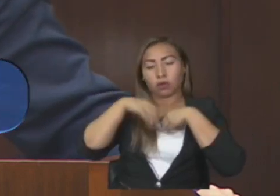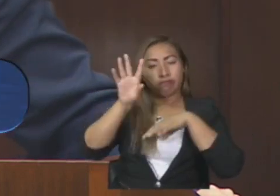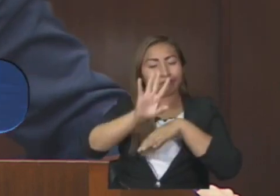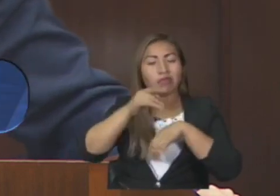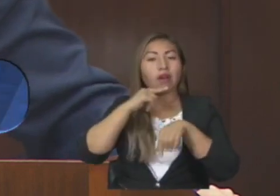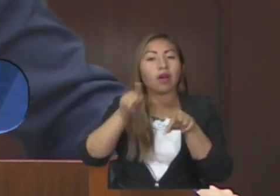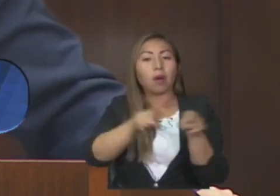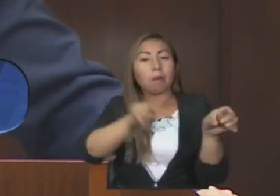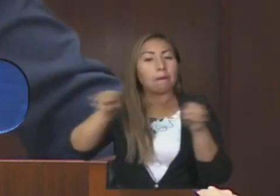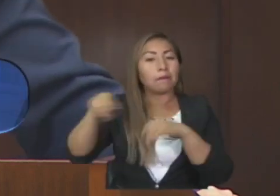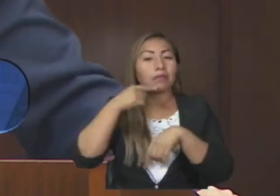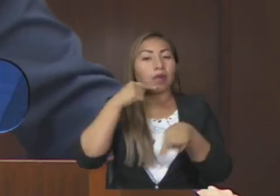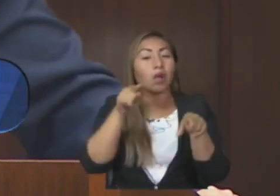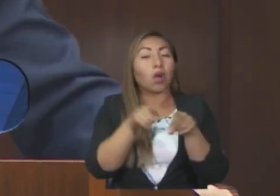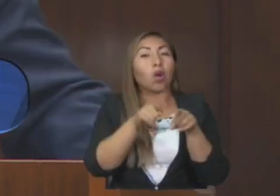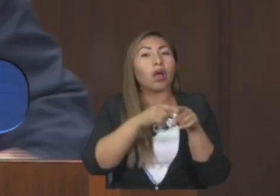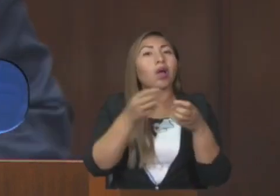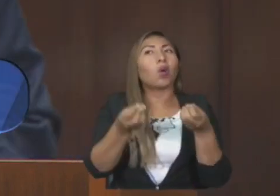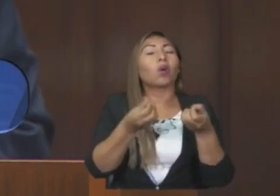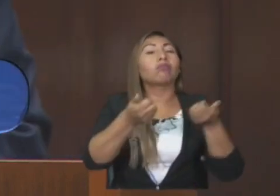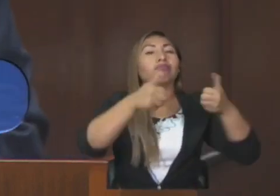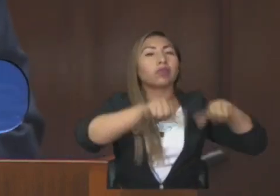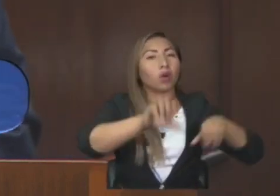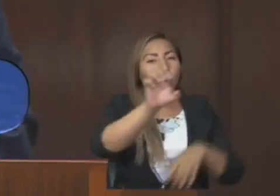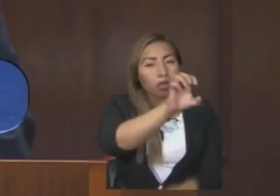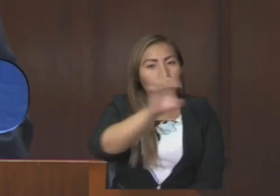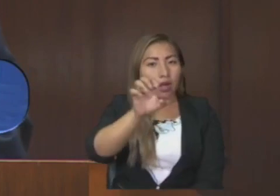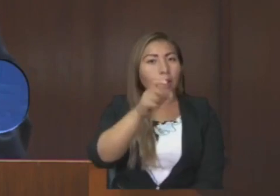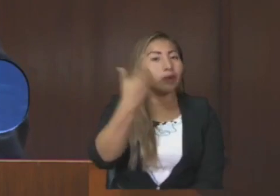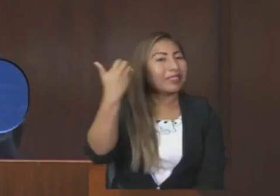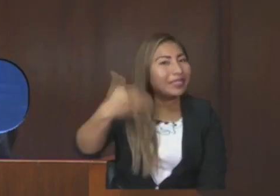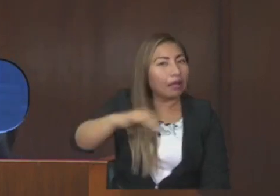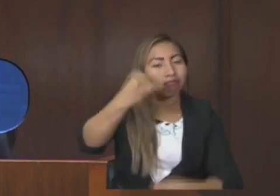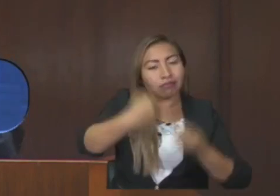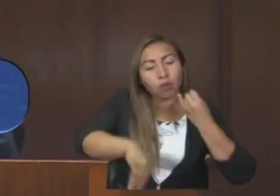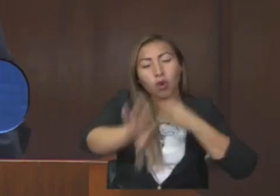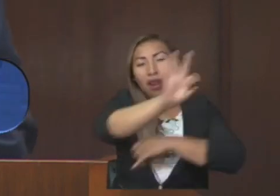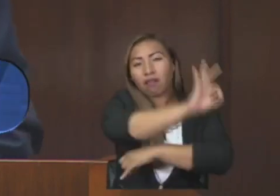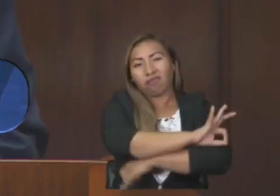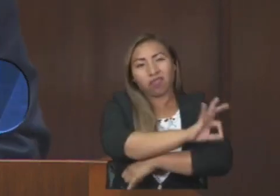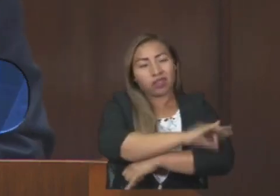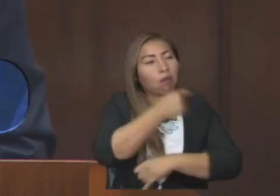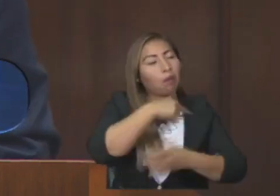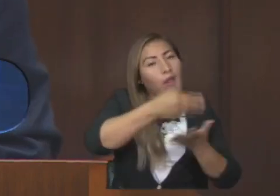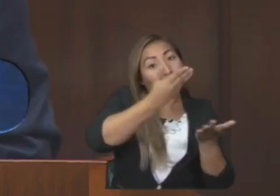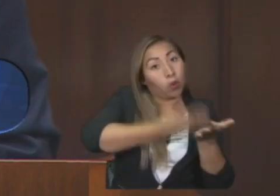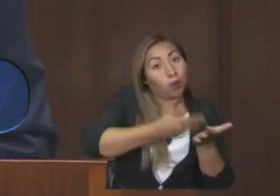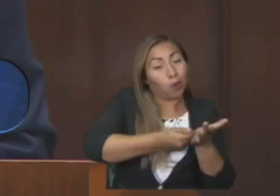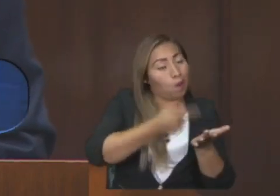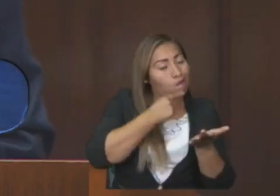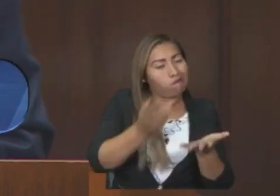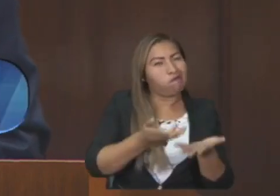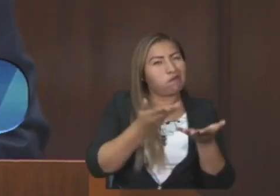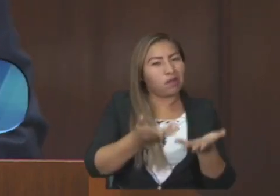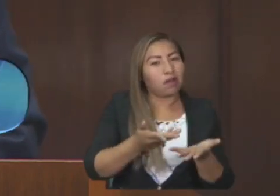términos acordados en enero. Vencido el plazo para finalizar dicho contrato, el Consejo de